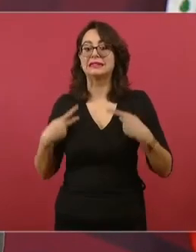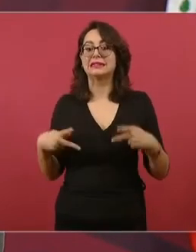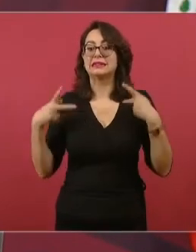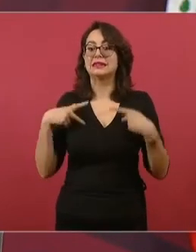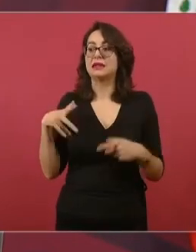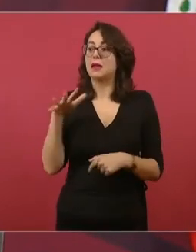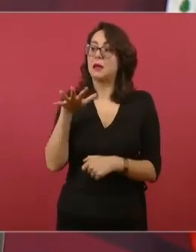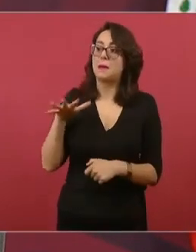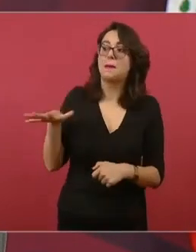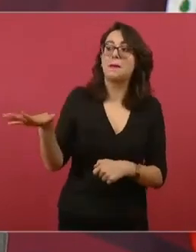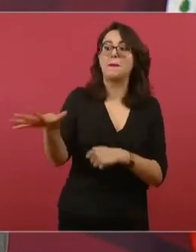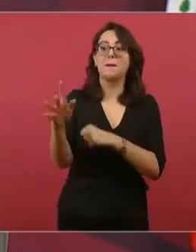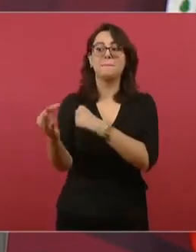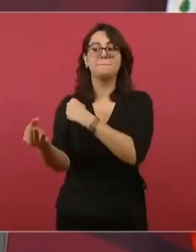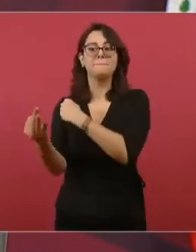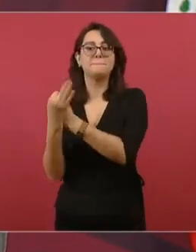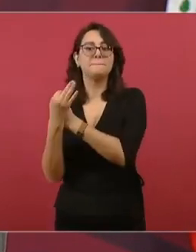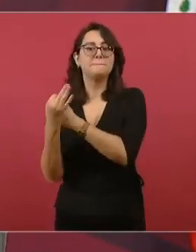Y la gente